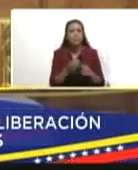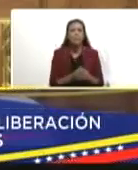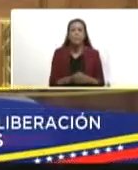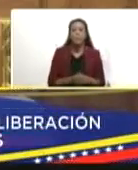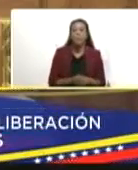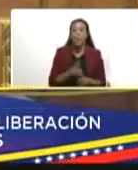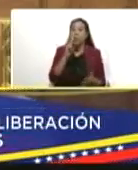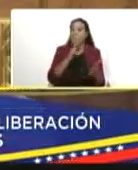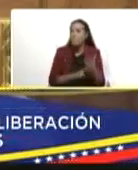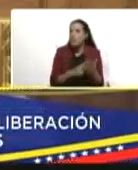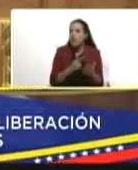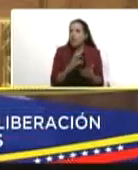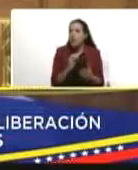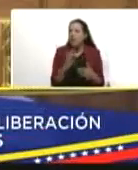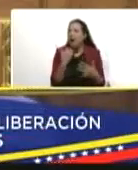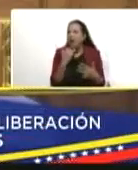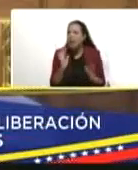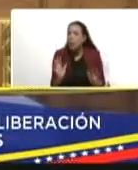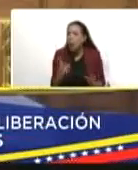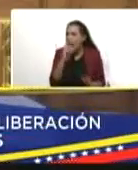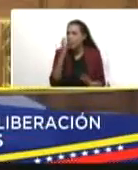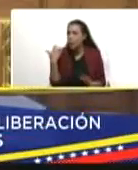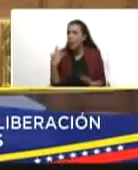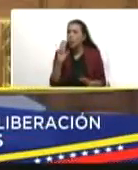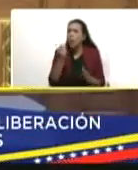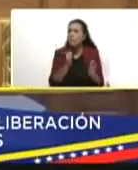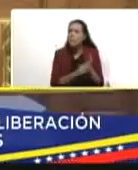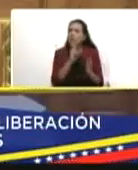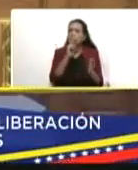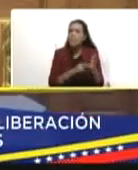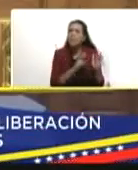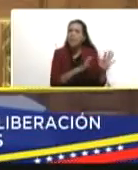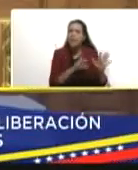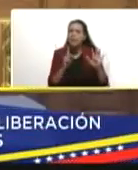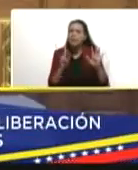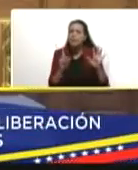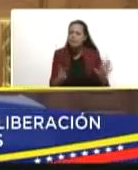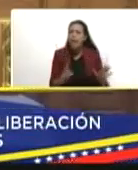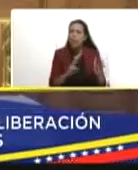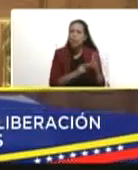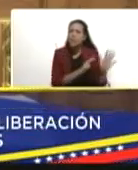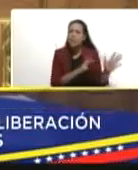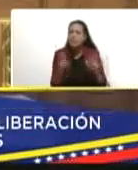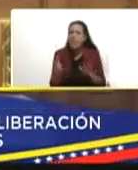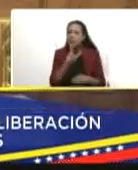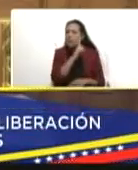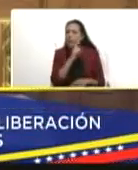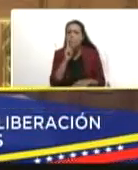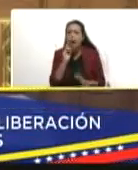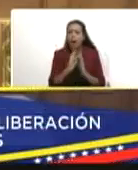2000 y pico 2016 17 que se